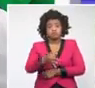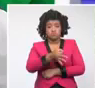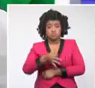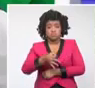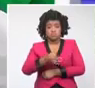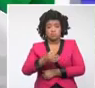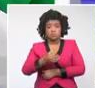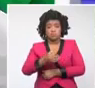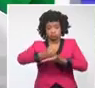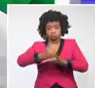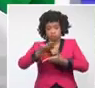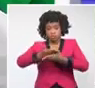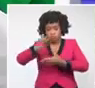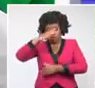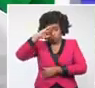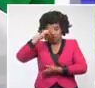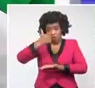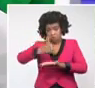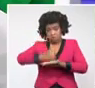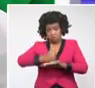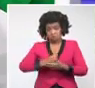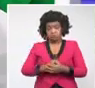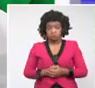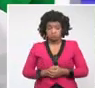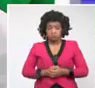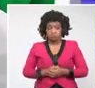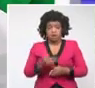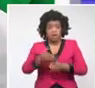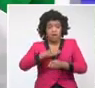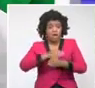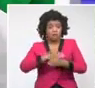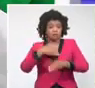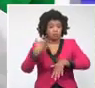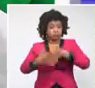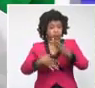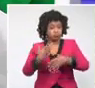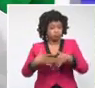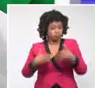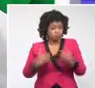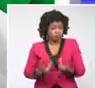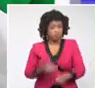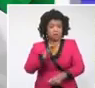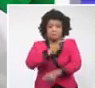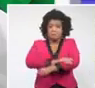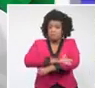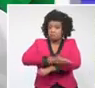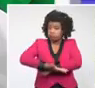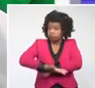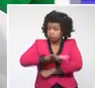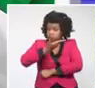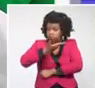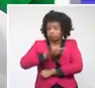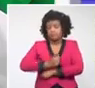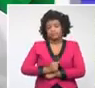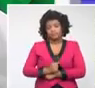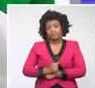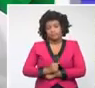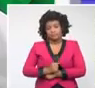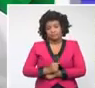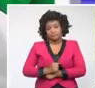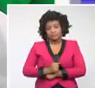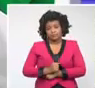Cuba, en esta provincia, con antecedentes de padecer de hipertensión arterial y